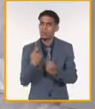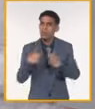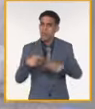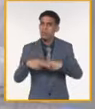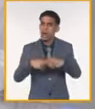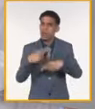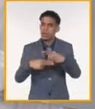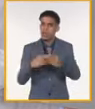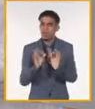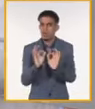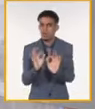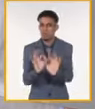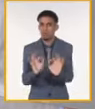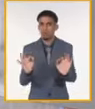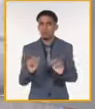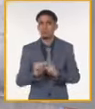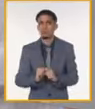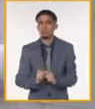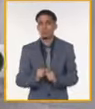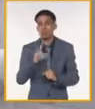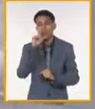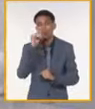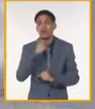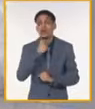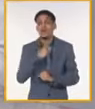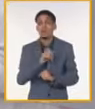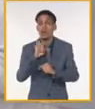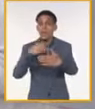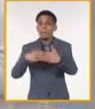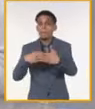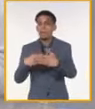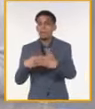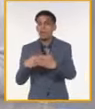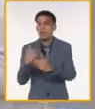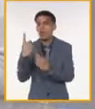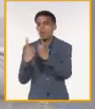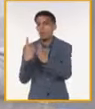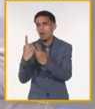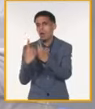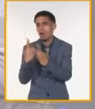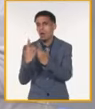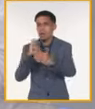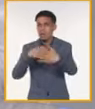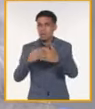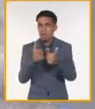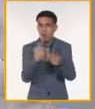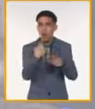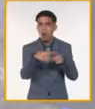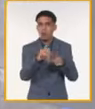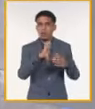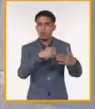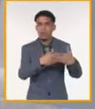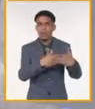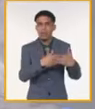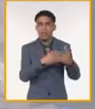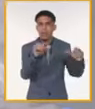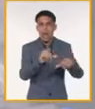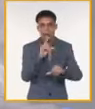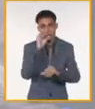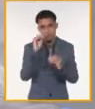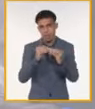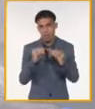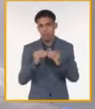deser un sector o una rama porque el resto está interconectada ahora por qué las